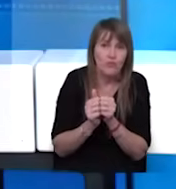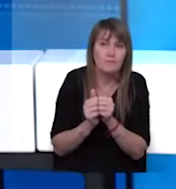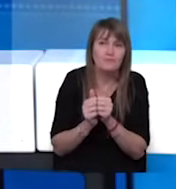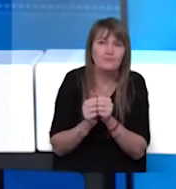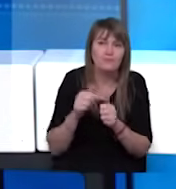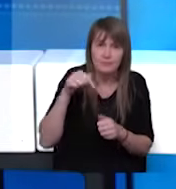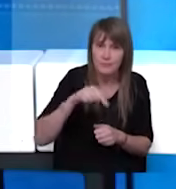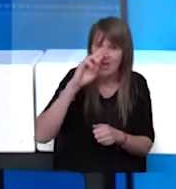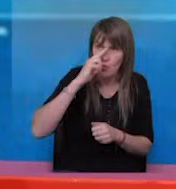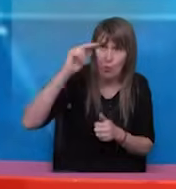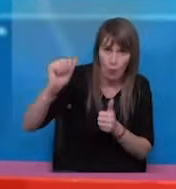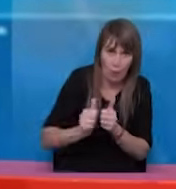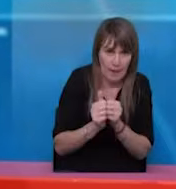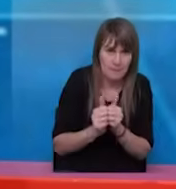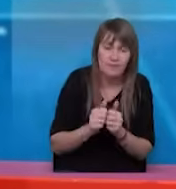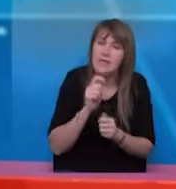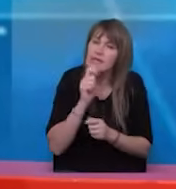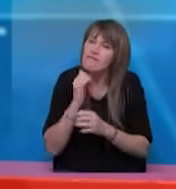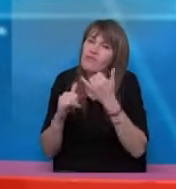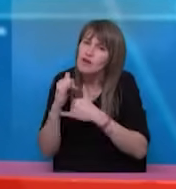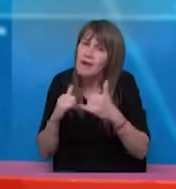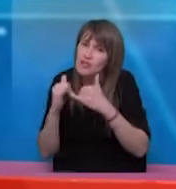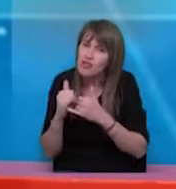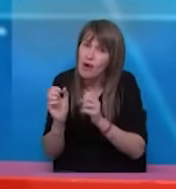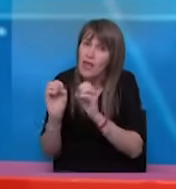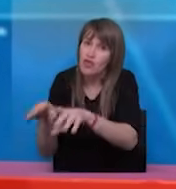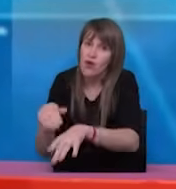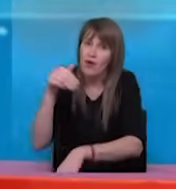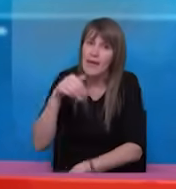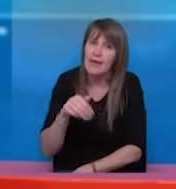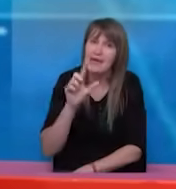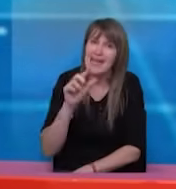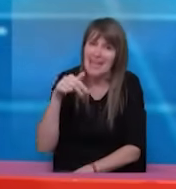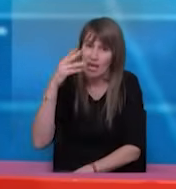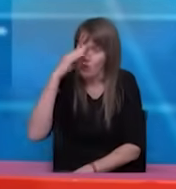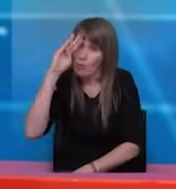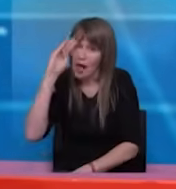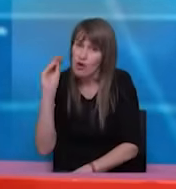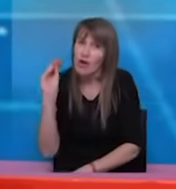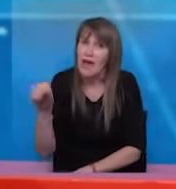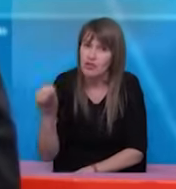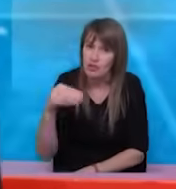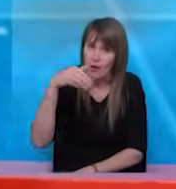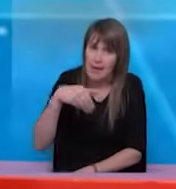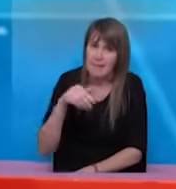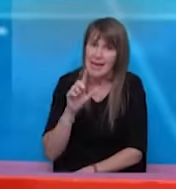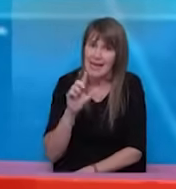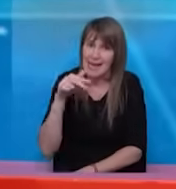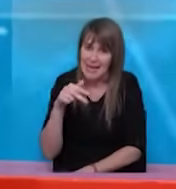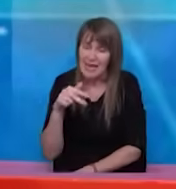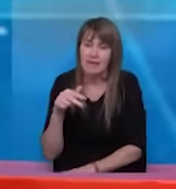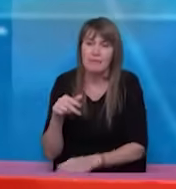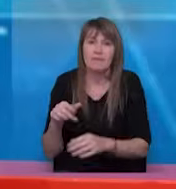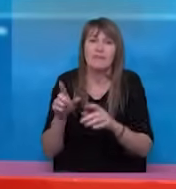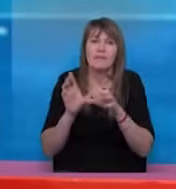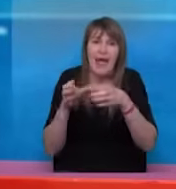acá en Uruguay. Él le pasó la información al MLN. Y bueno, y ahí se desató todo este